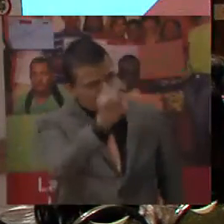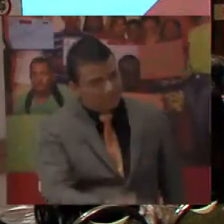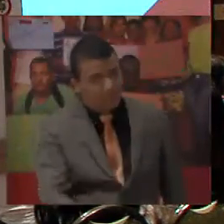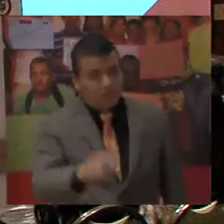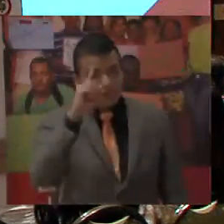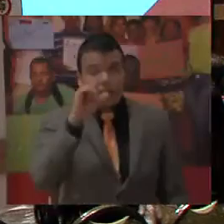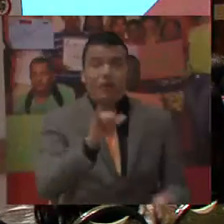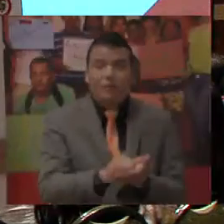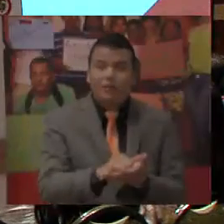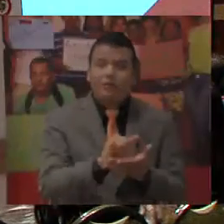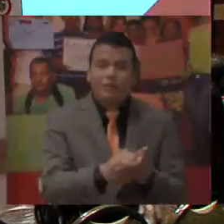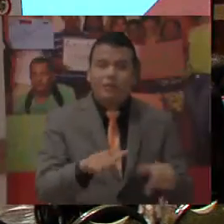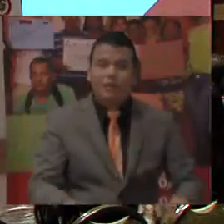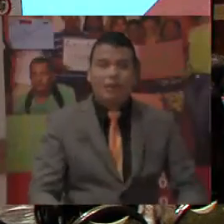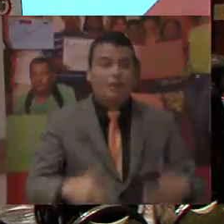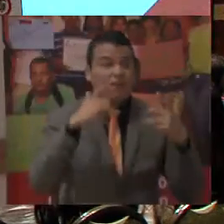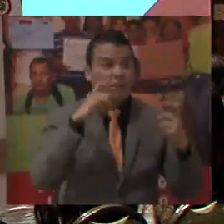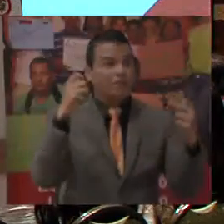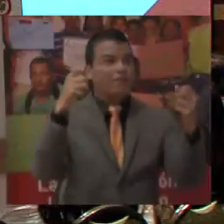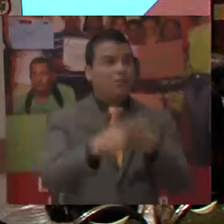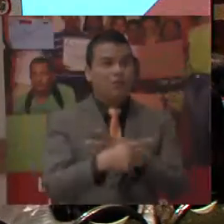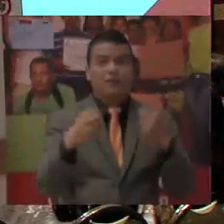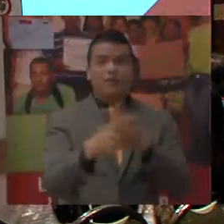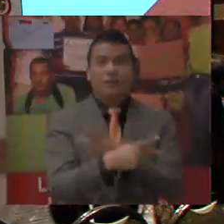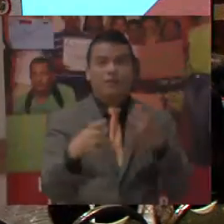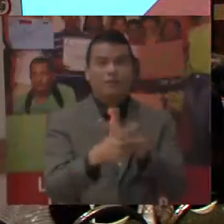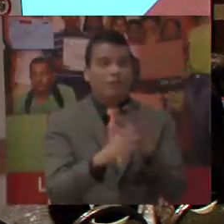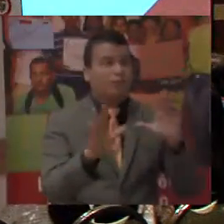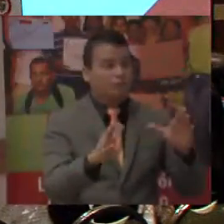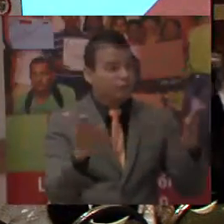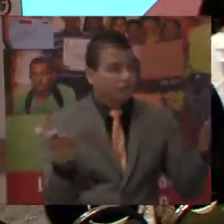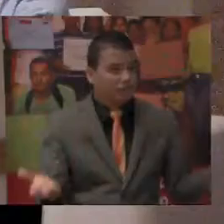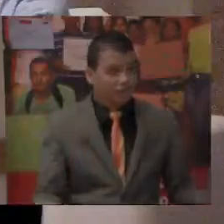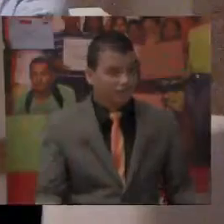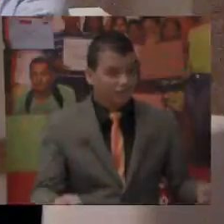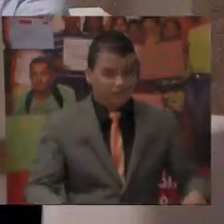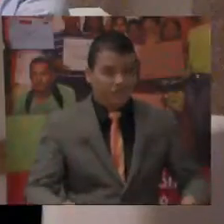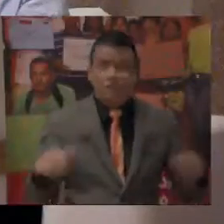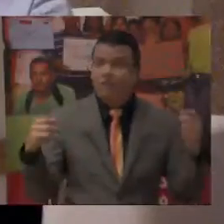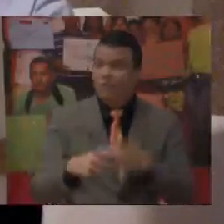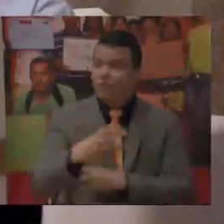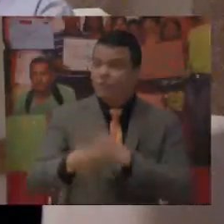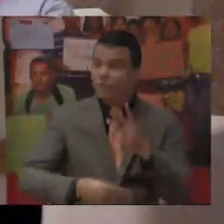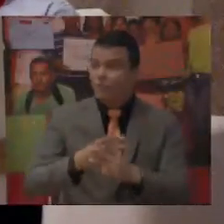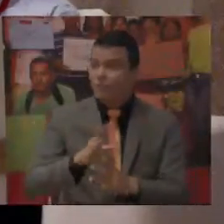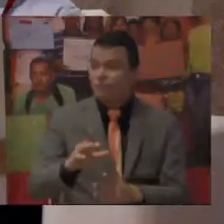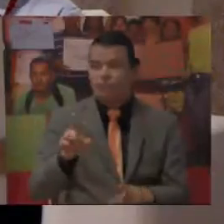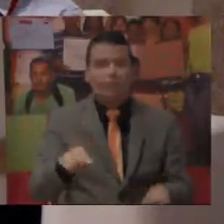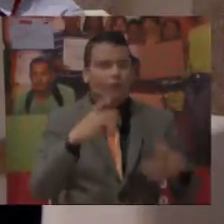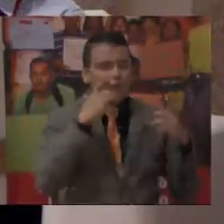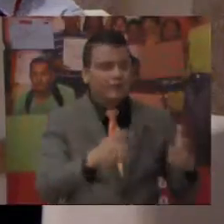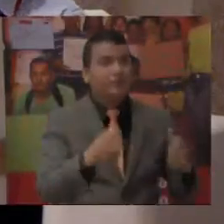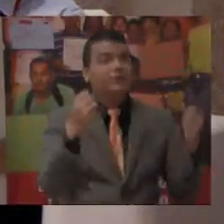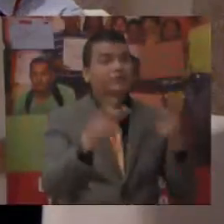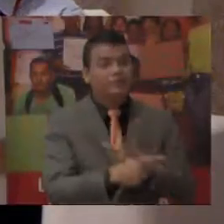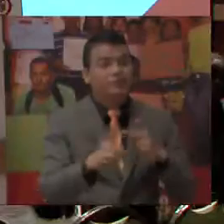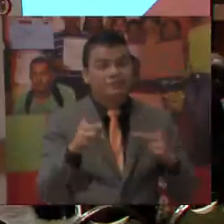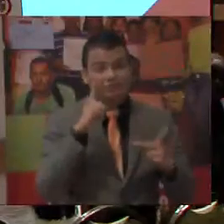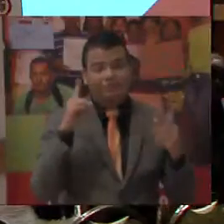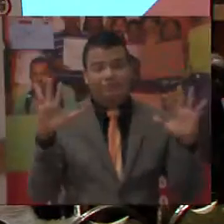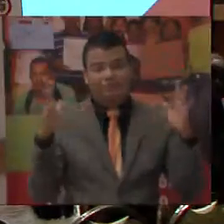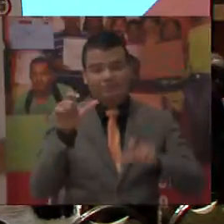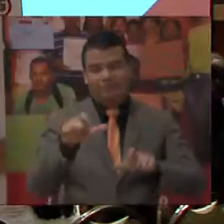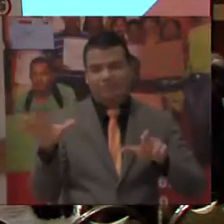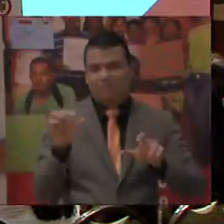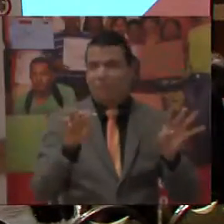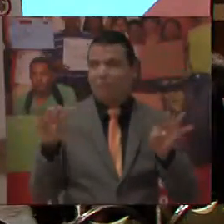no podemos seguir diciendo que Cali es la ciudad más violenta del mundo. Alcalde, no es la más violenta del mundo, es una de las más violentas. Y tenemos